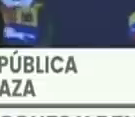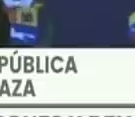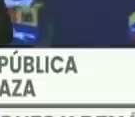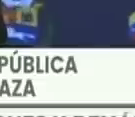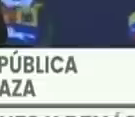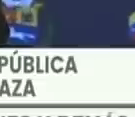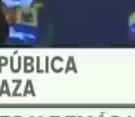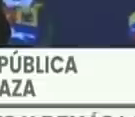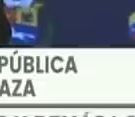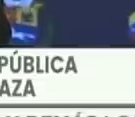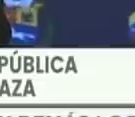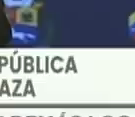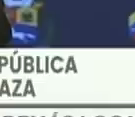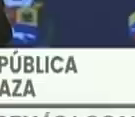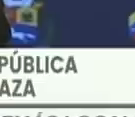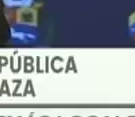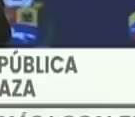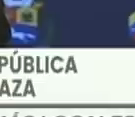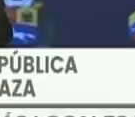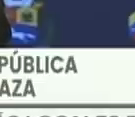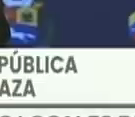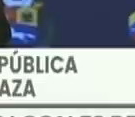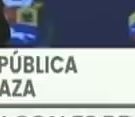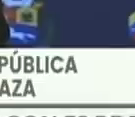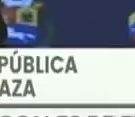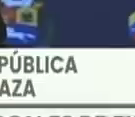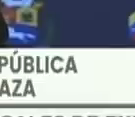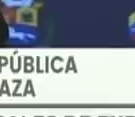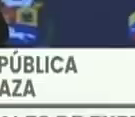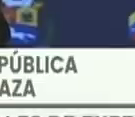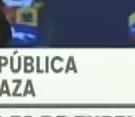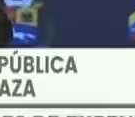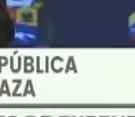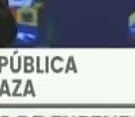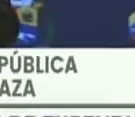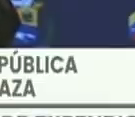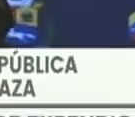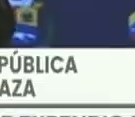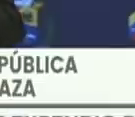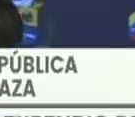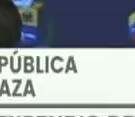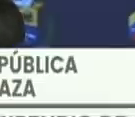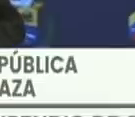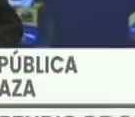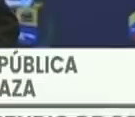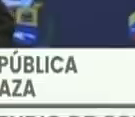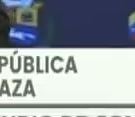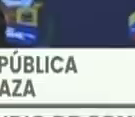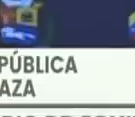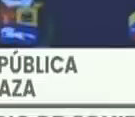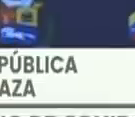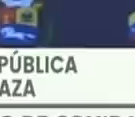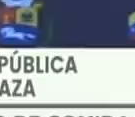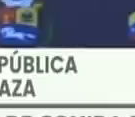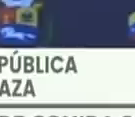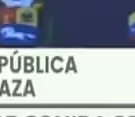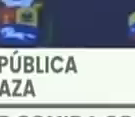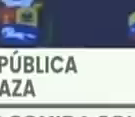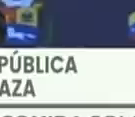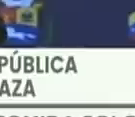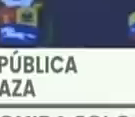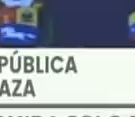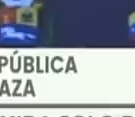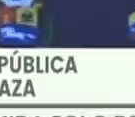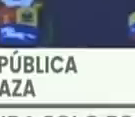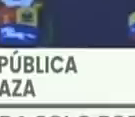ayer expuso ante los medios de comunicación, ante el país, ante el mundo, y otros anuncios e informaciones